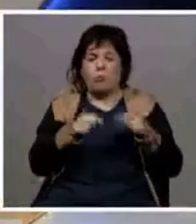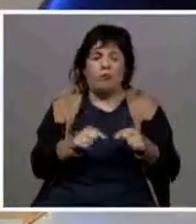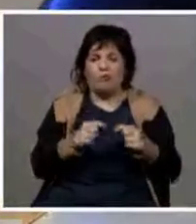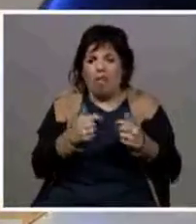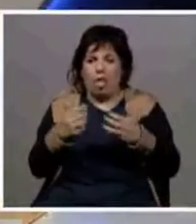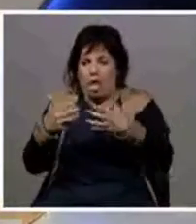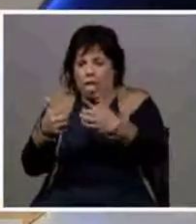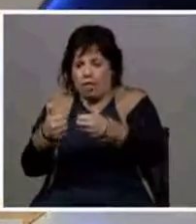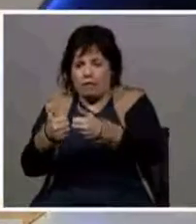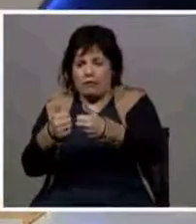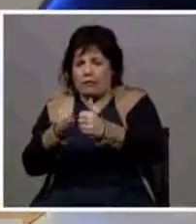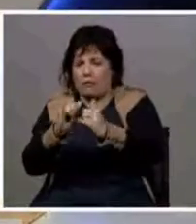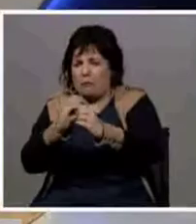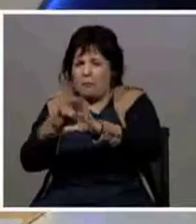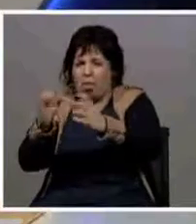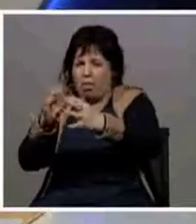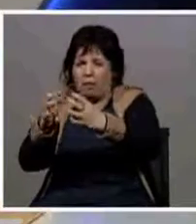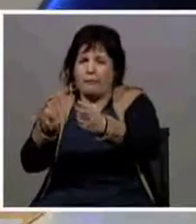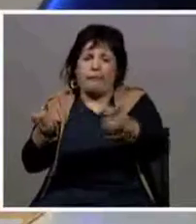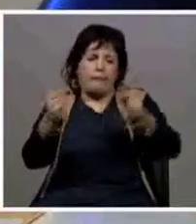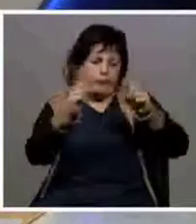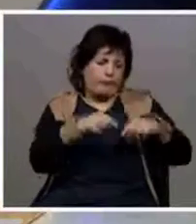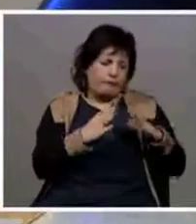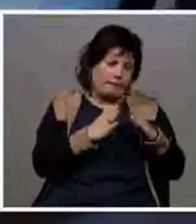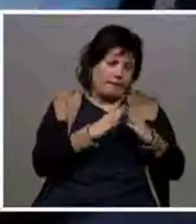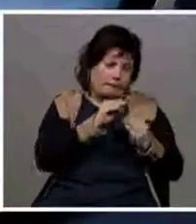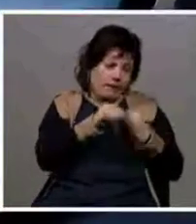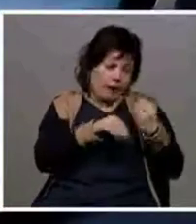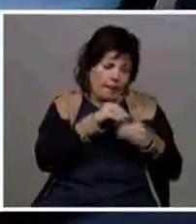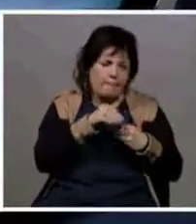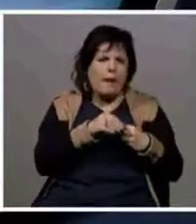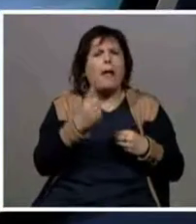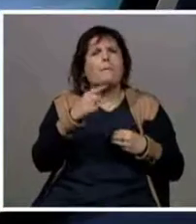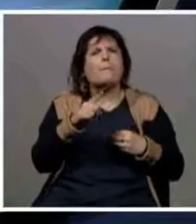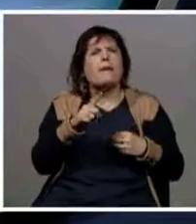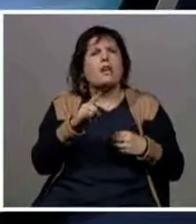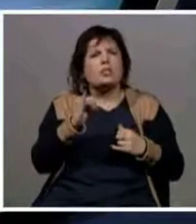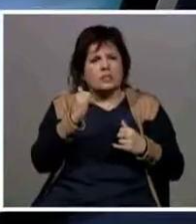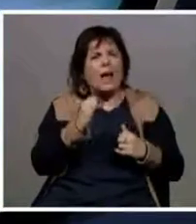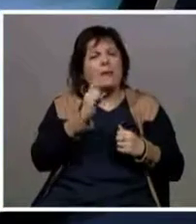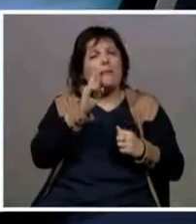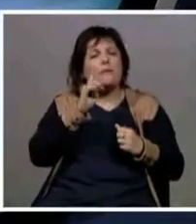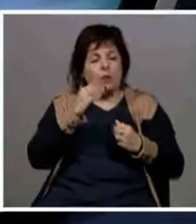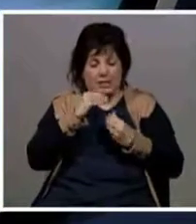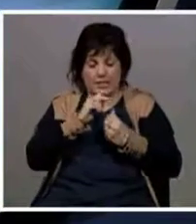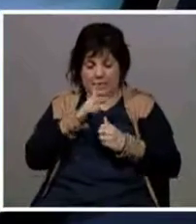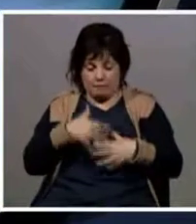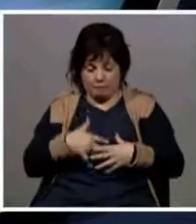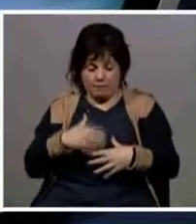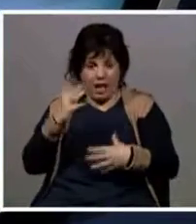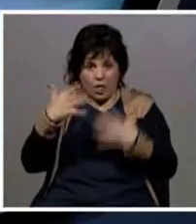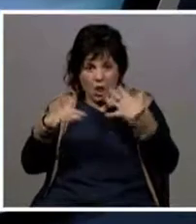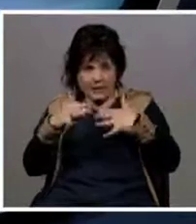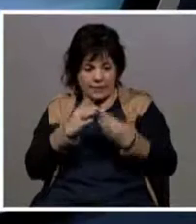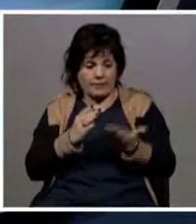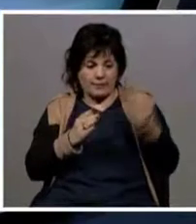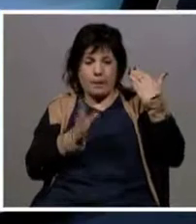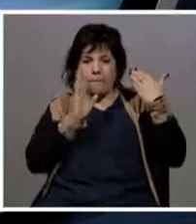de origen lo que estas madres adolescentes son hijas de madres también adolescentes pues no hay una pauta